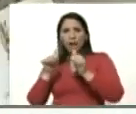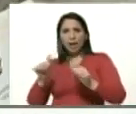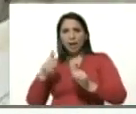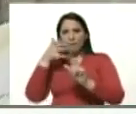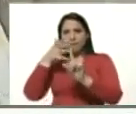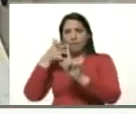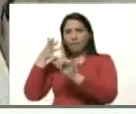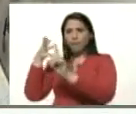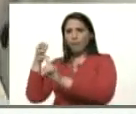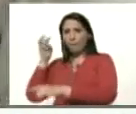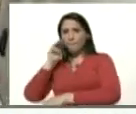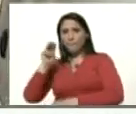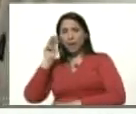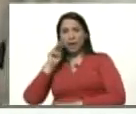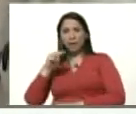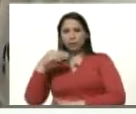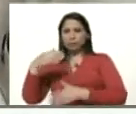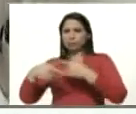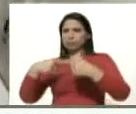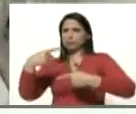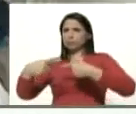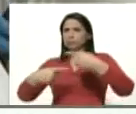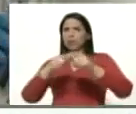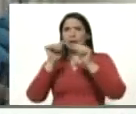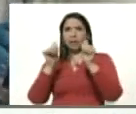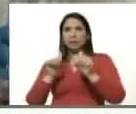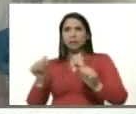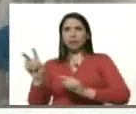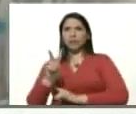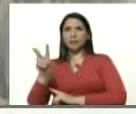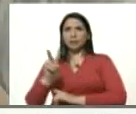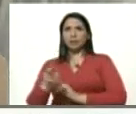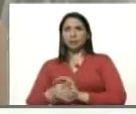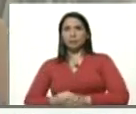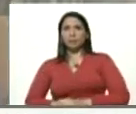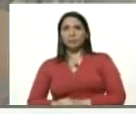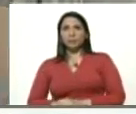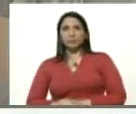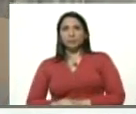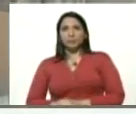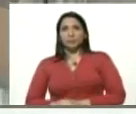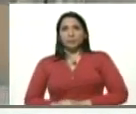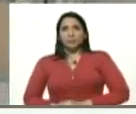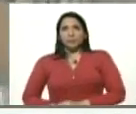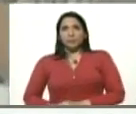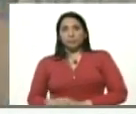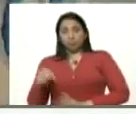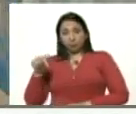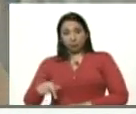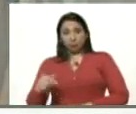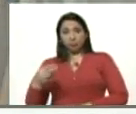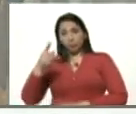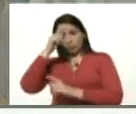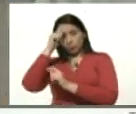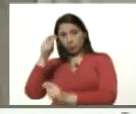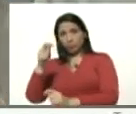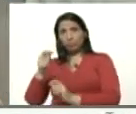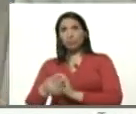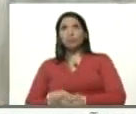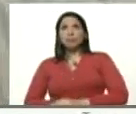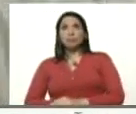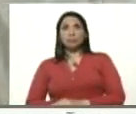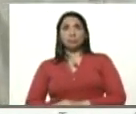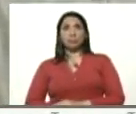formador, maestro de generaciones de artistas en Venezuela. Así que bueno, desde aquí, nuestro reconocimiento. Dice aquí,